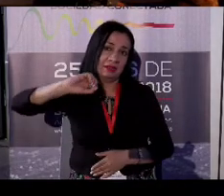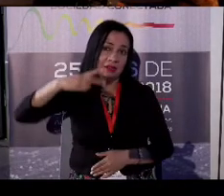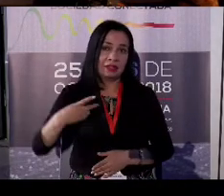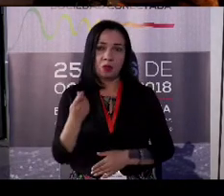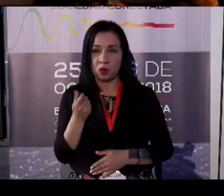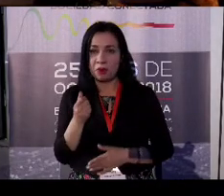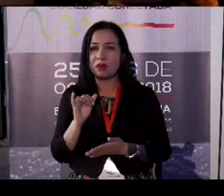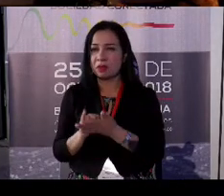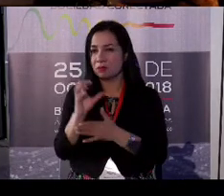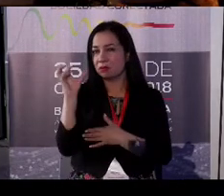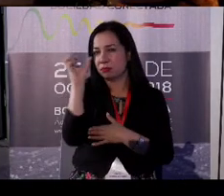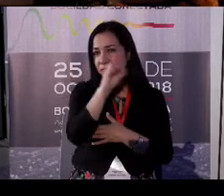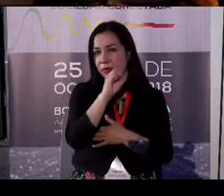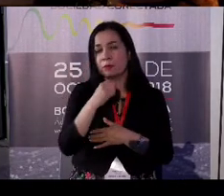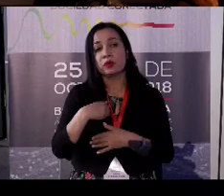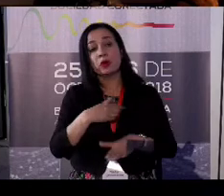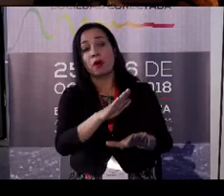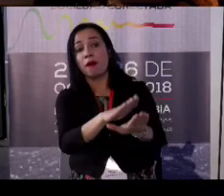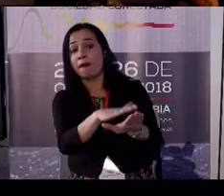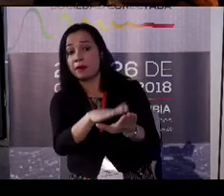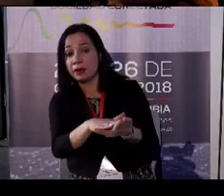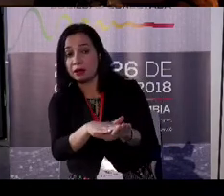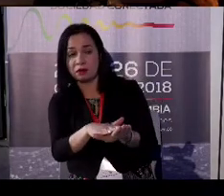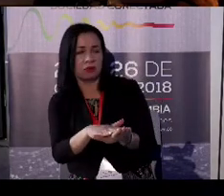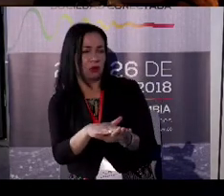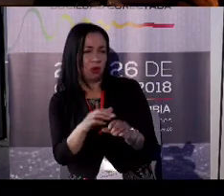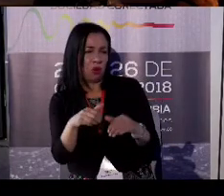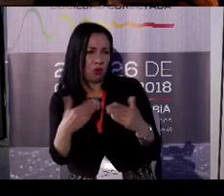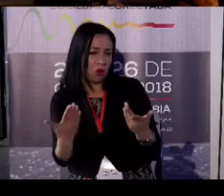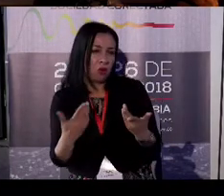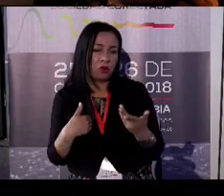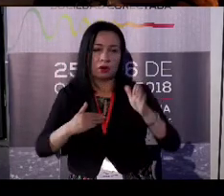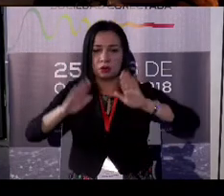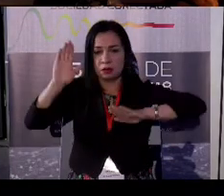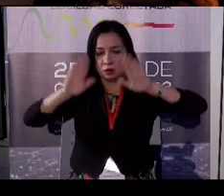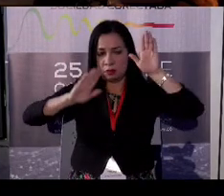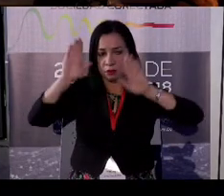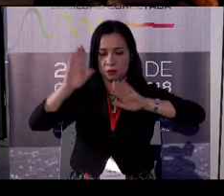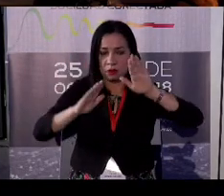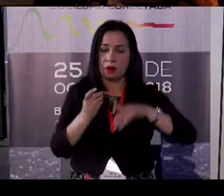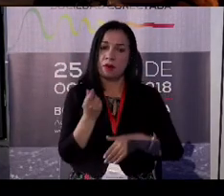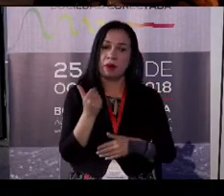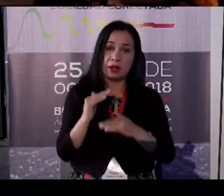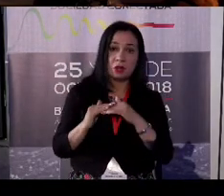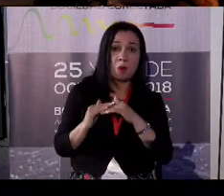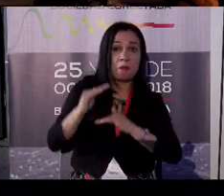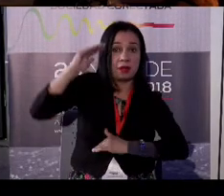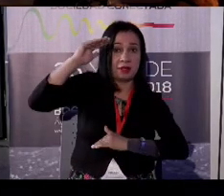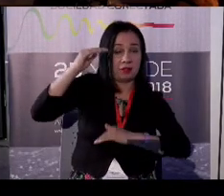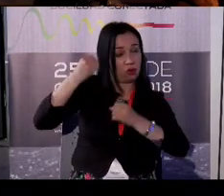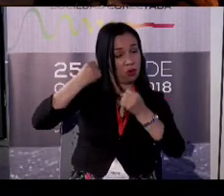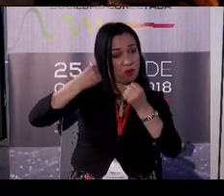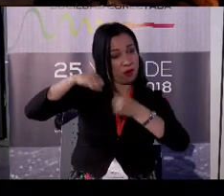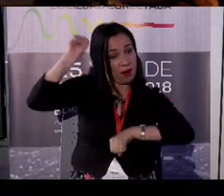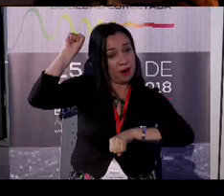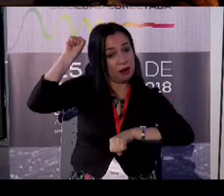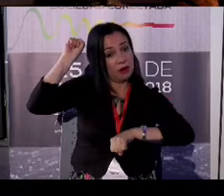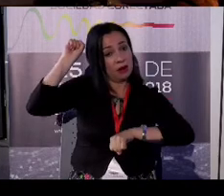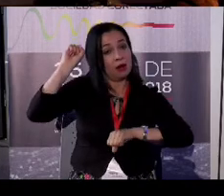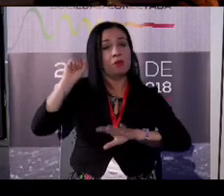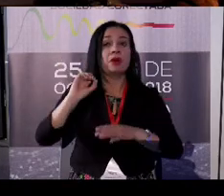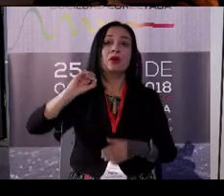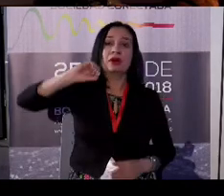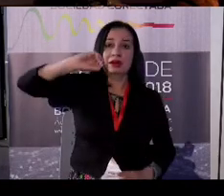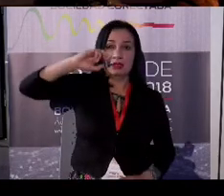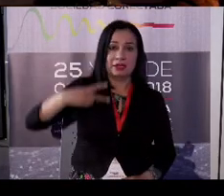precio. Entonces yo le digo, bueno, entonces hagamos la subasta, el precio más grande, más alto gana, pero paga el segundo